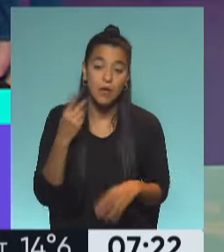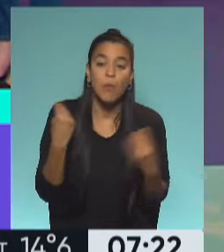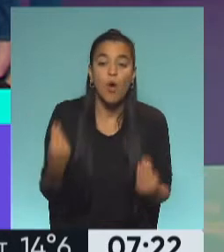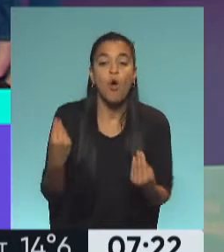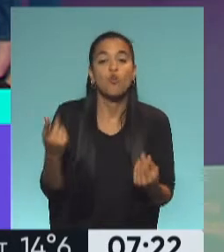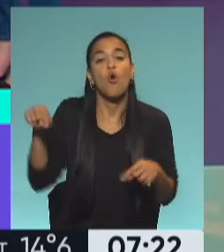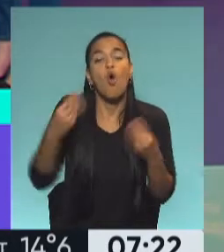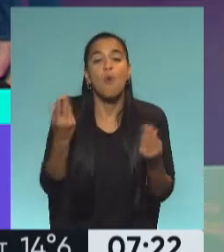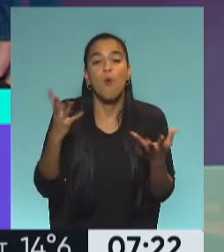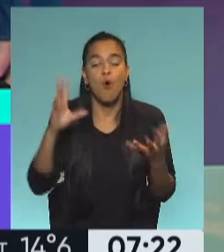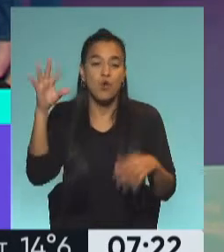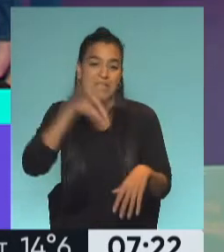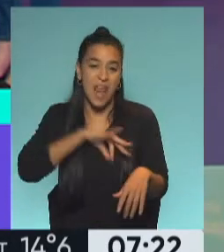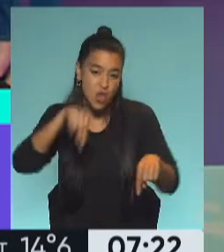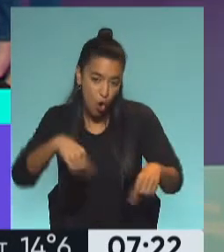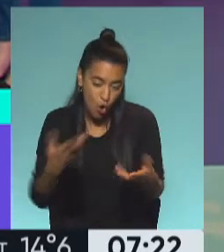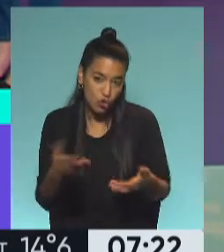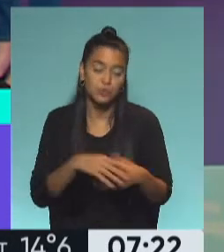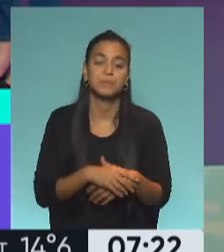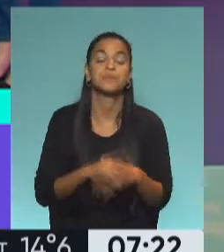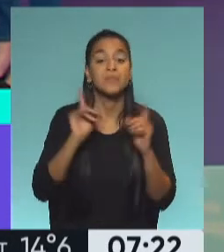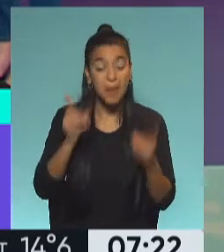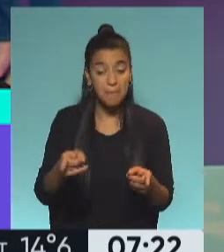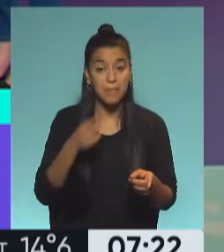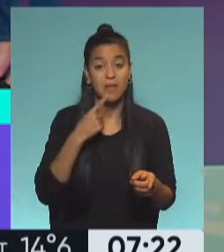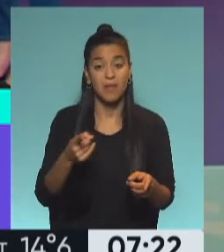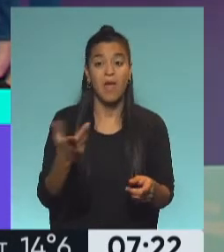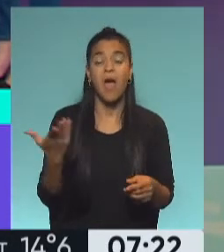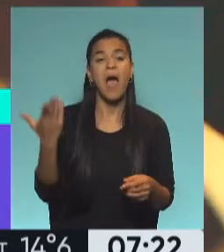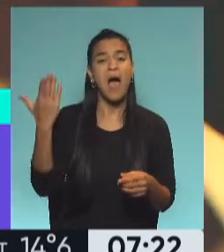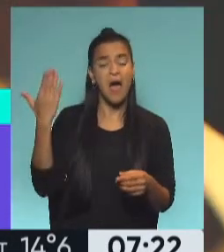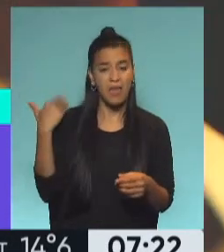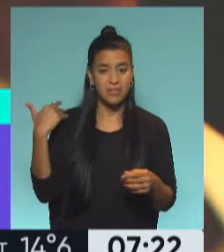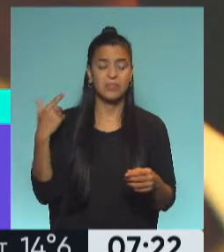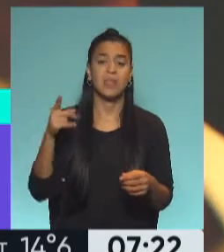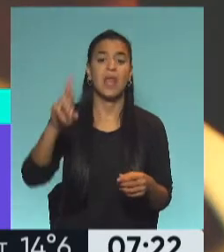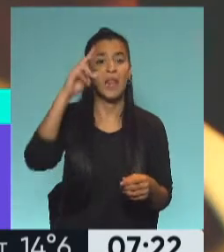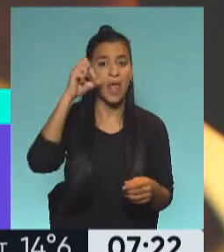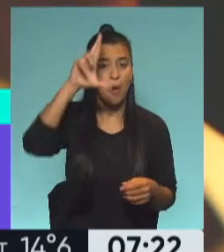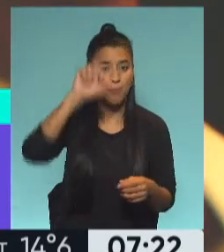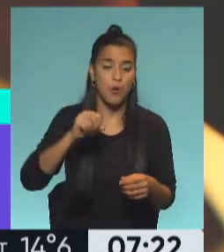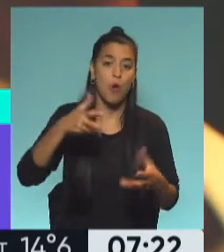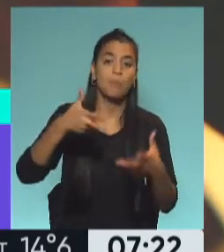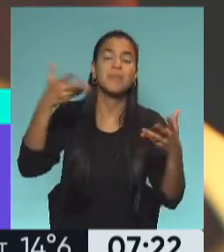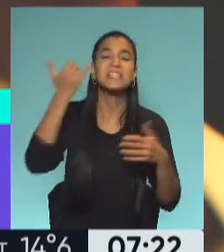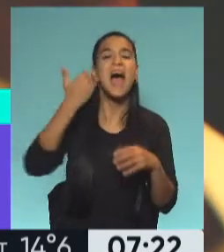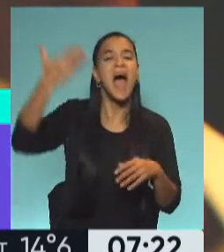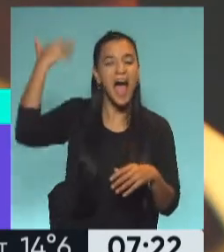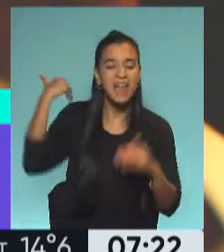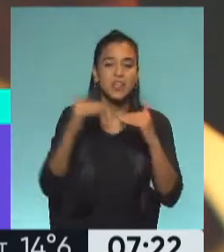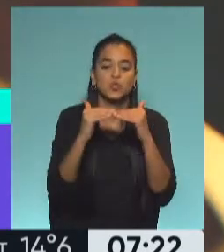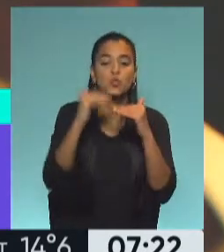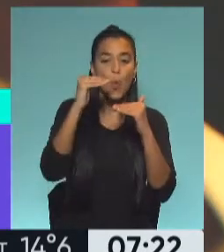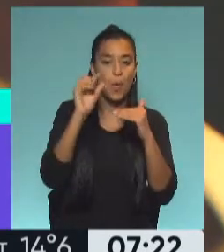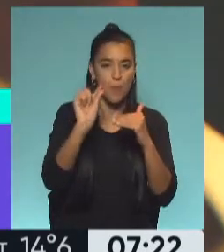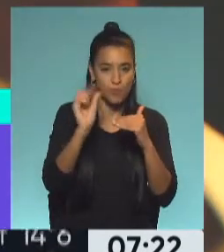están los salarios hoy en Argentina, y que además antes de que esta ampliación del repro, porque este repro ya se amplió con las